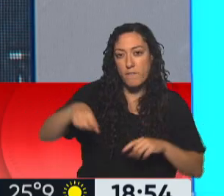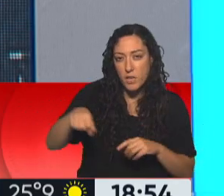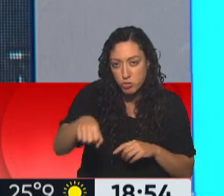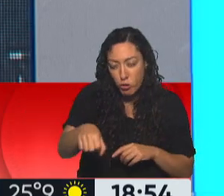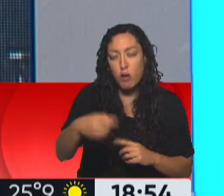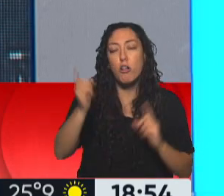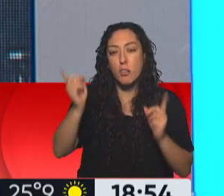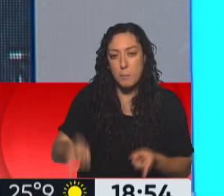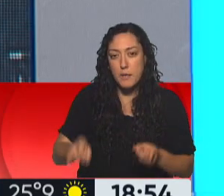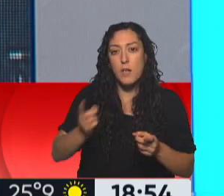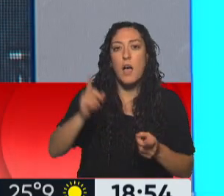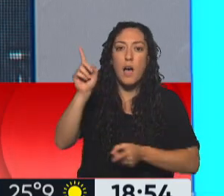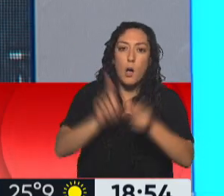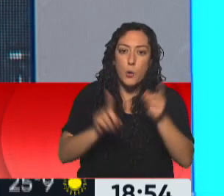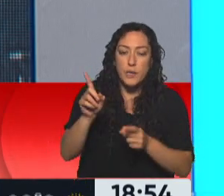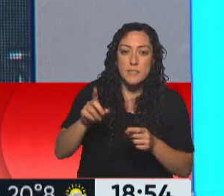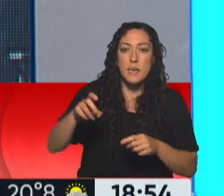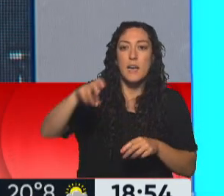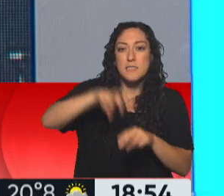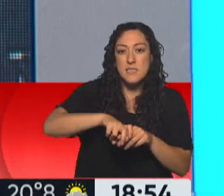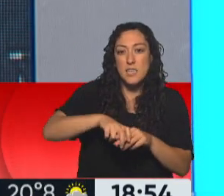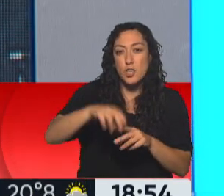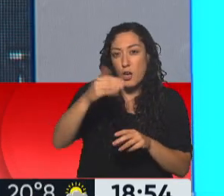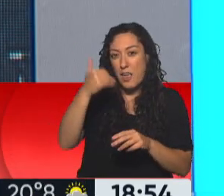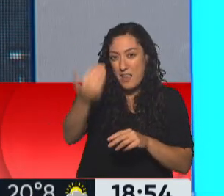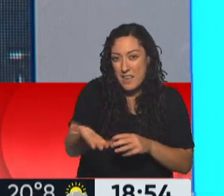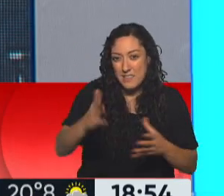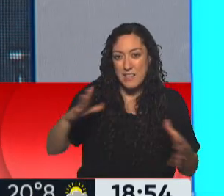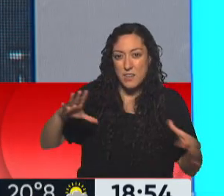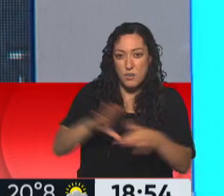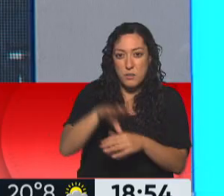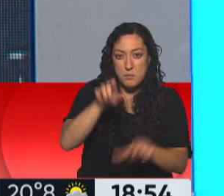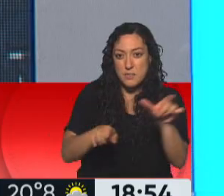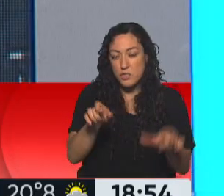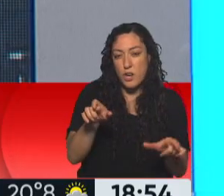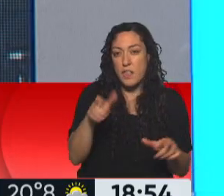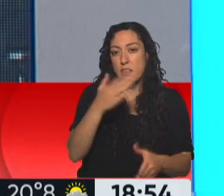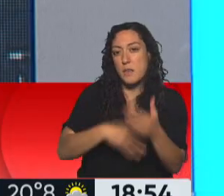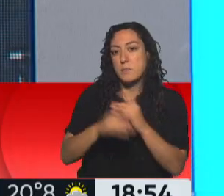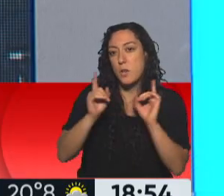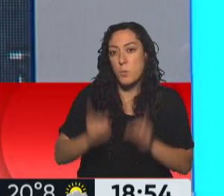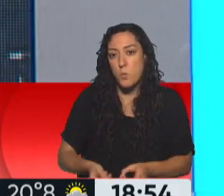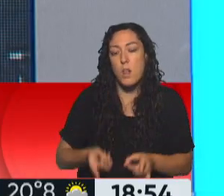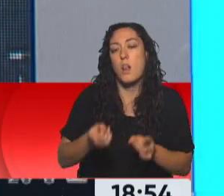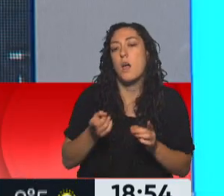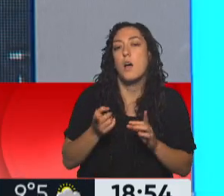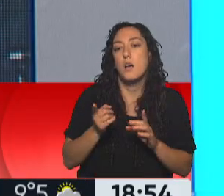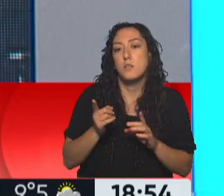Muchas veces nos hacen problema para sentarnos en el asiento de adelante, que son los más adecuados para personas con discapacidad, pero bueno, los